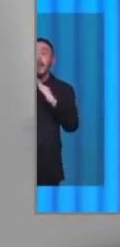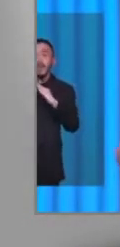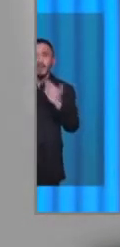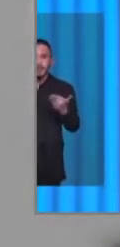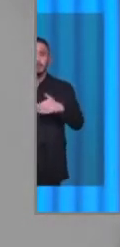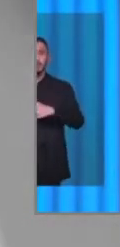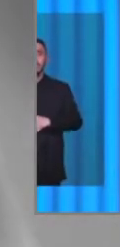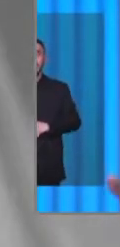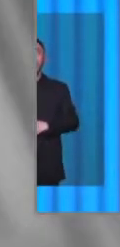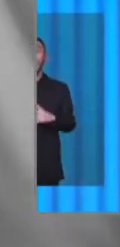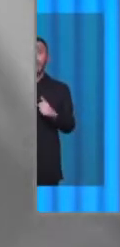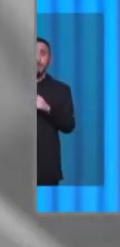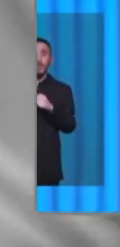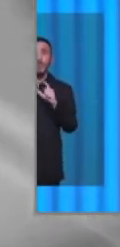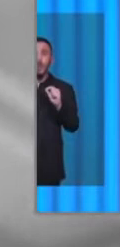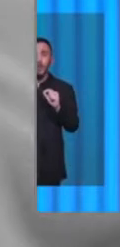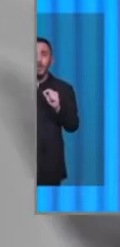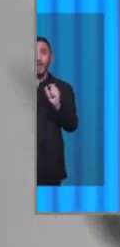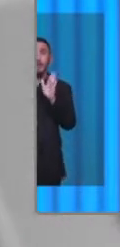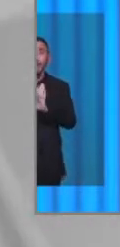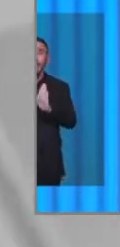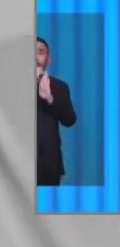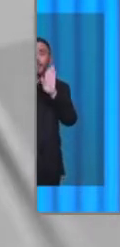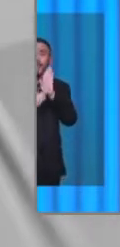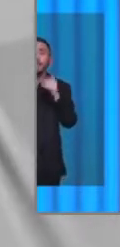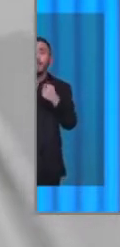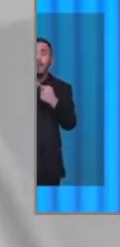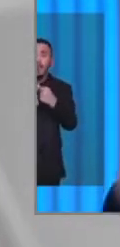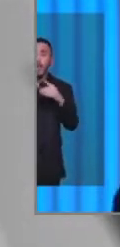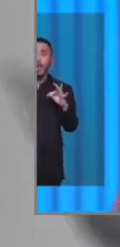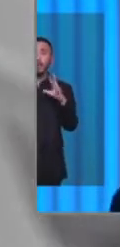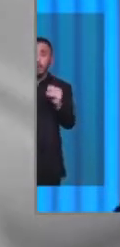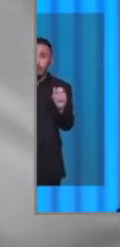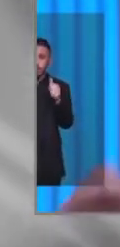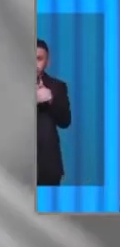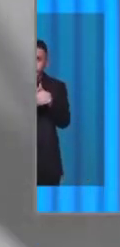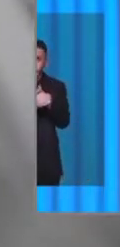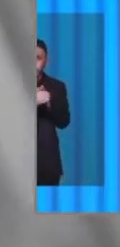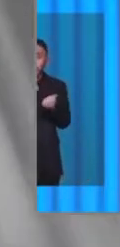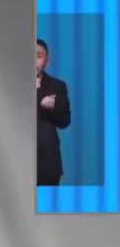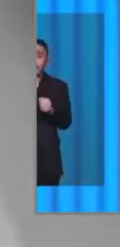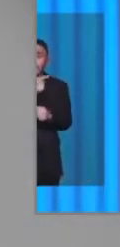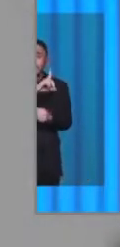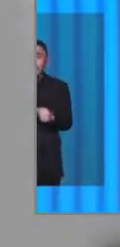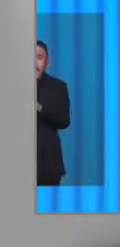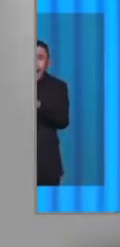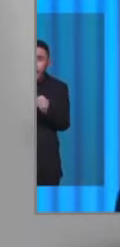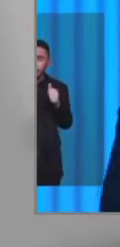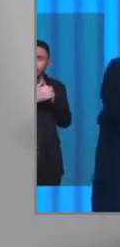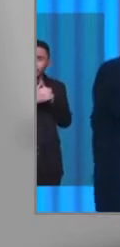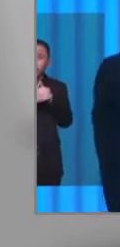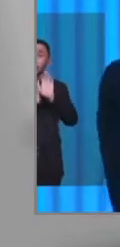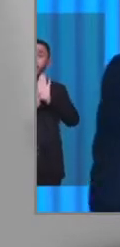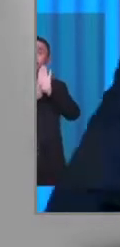candidatos que nos eligieron que no están concurriendo en embalsaje Y en este caso tenemos en Brasil